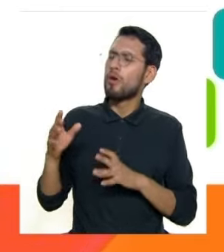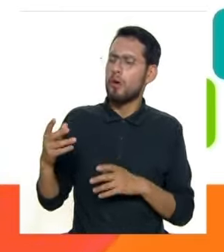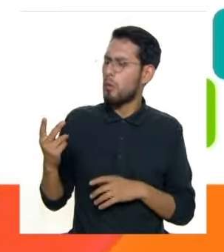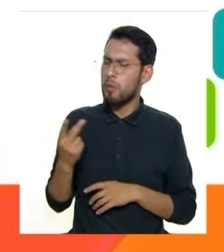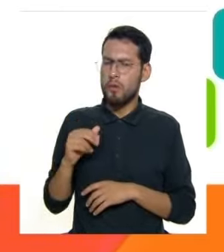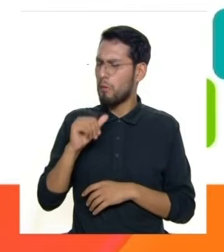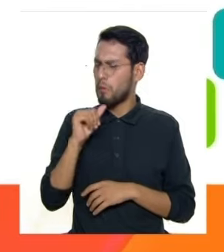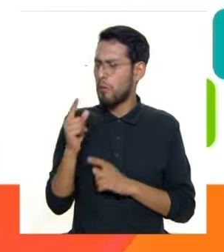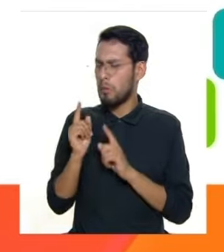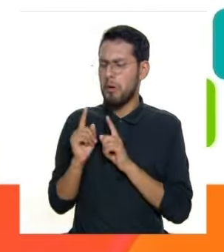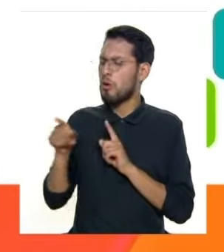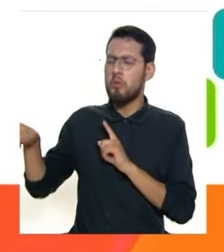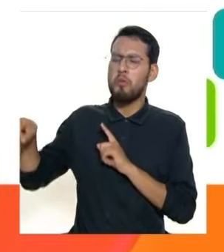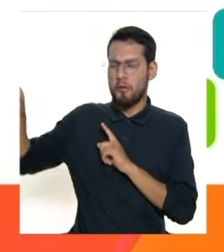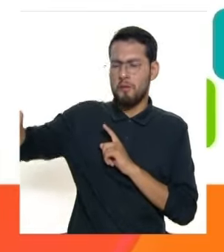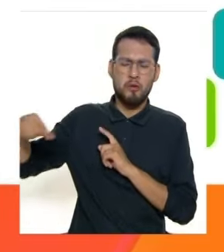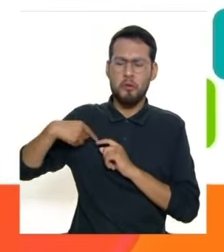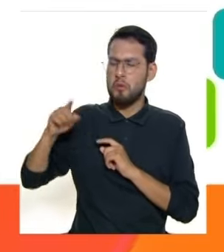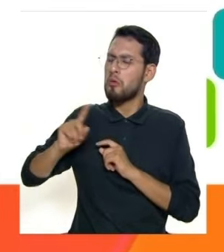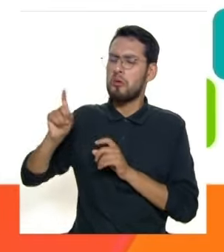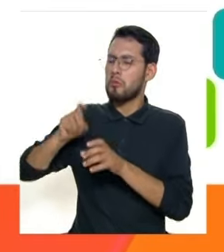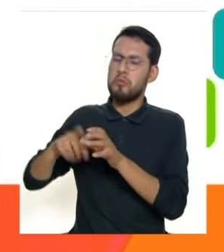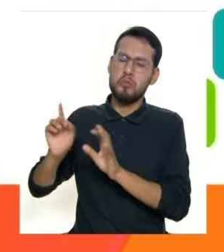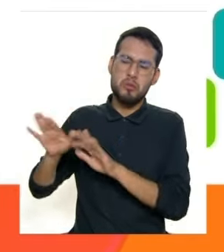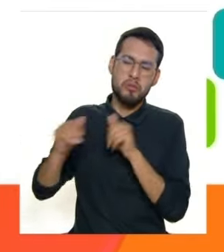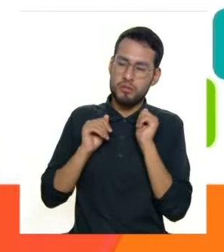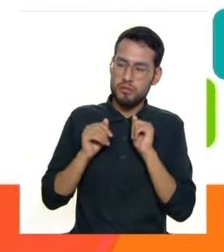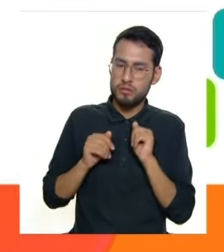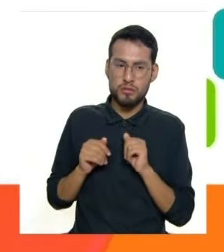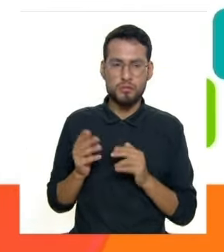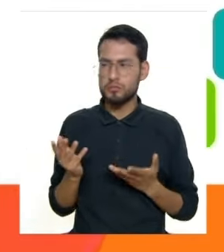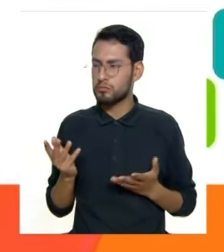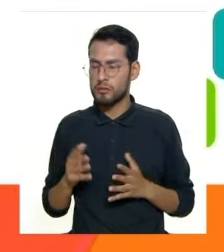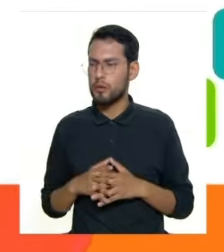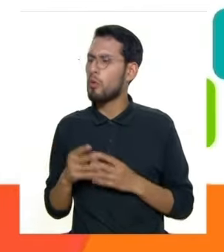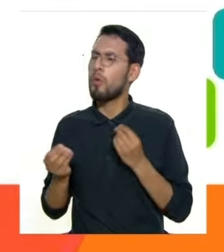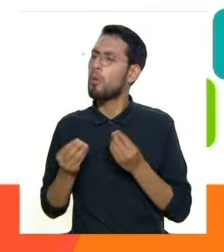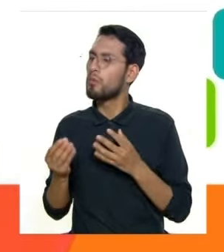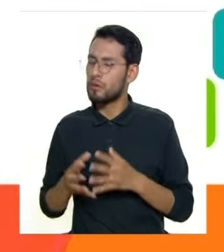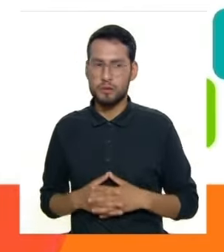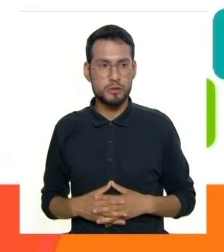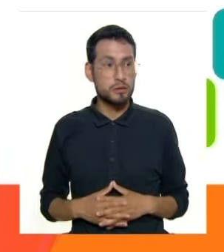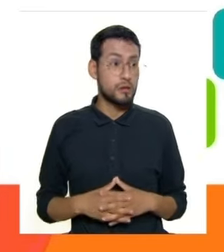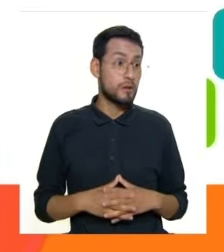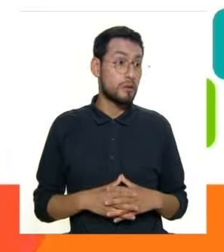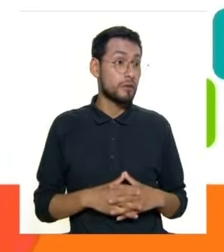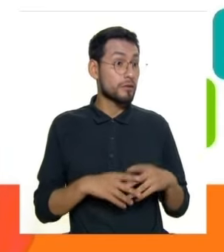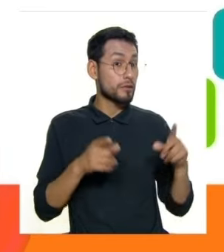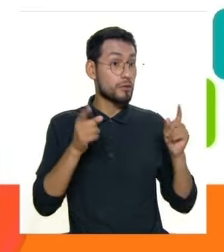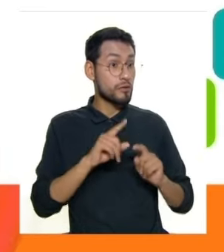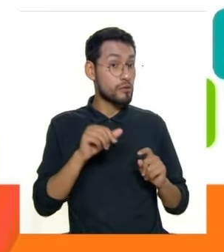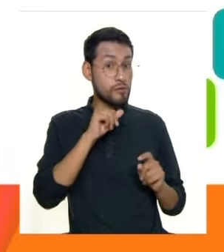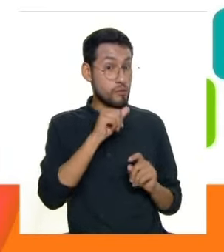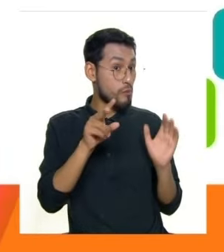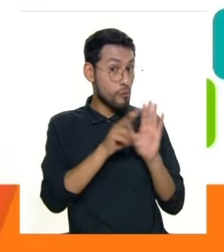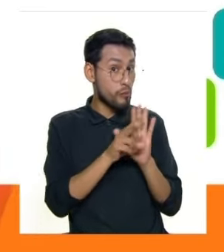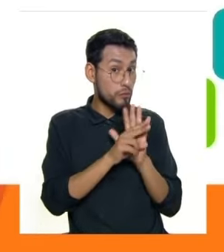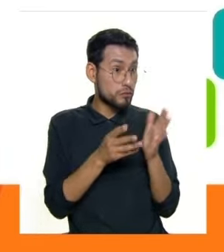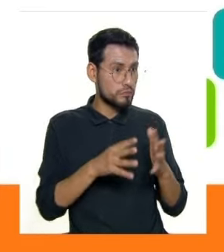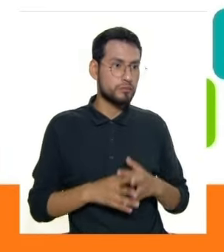quiere ir a firmar? Dicen, no, a mí no me meta en esos líos, yo no quiero. Bueno, ¿cómo se hace ahí? Cuando no es voluntario